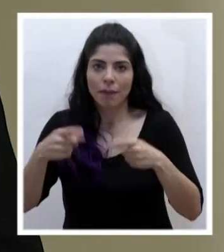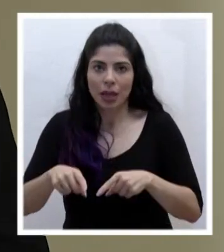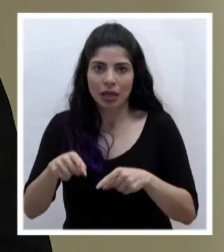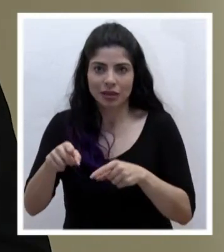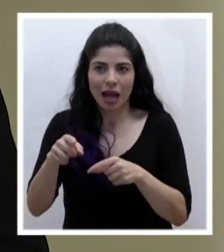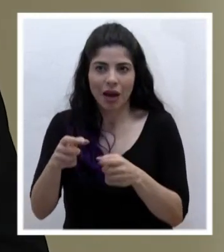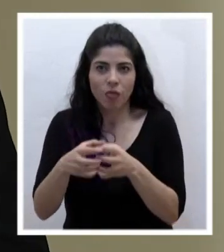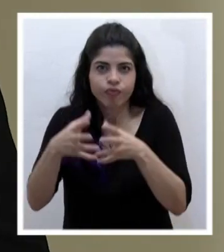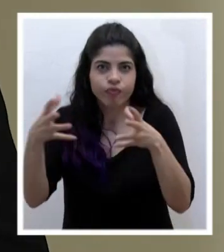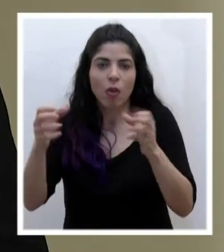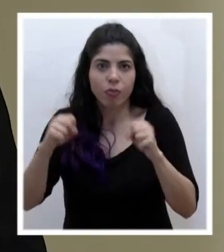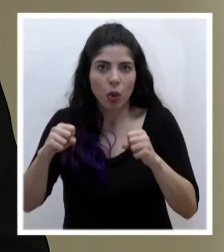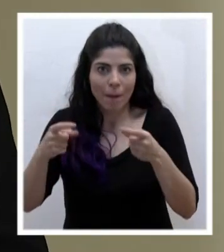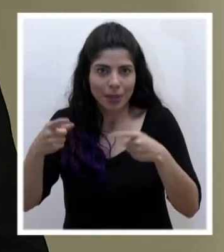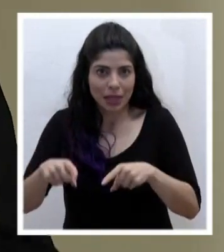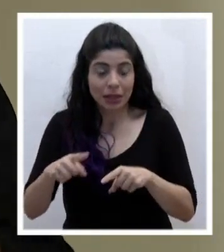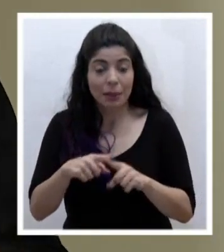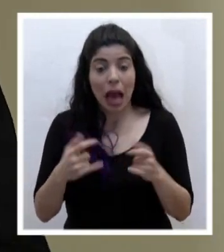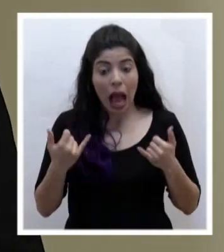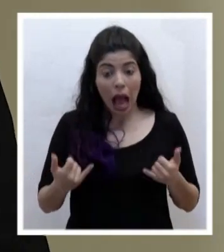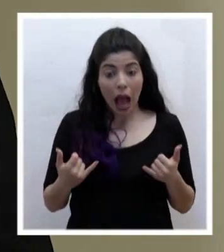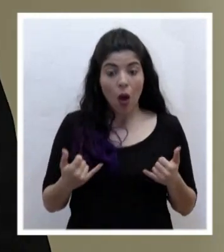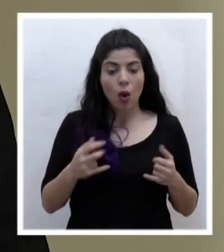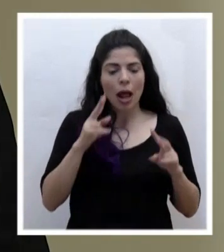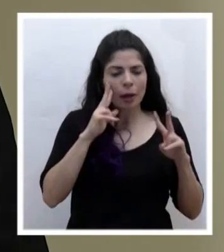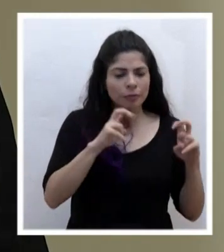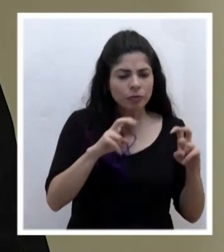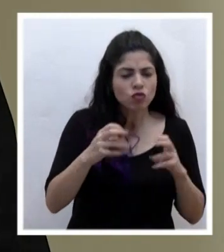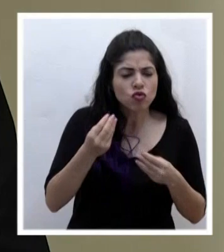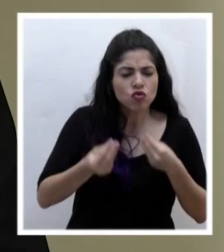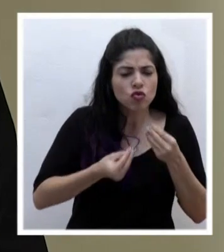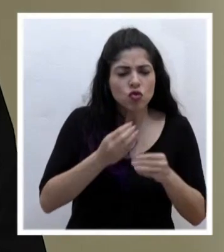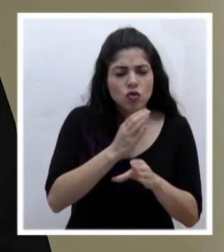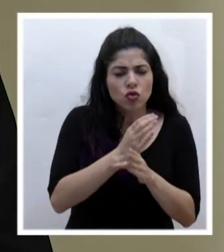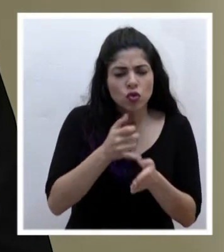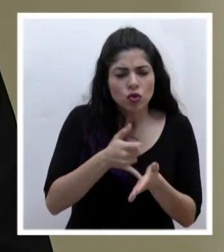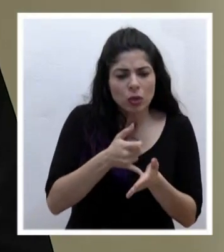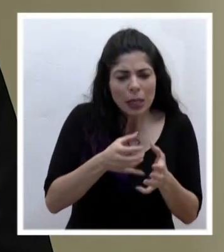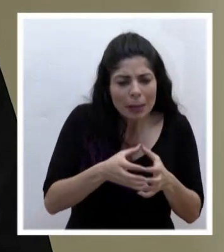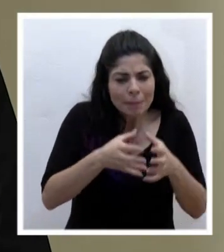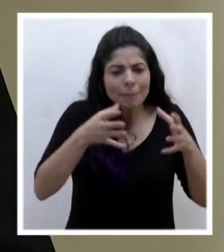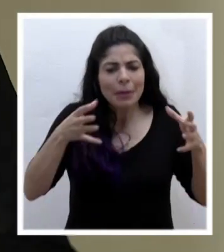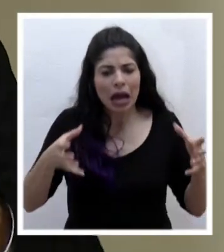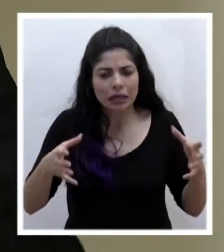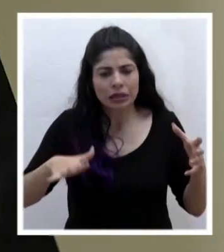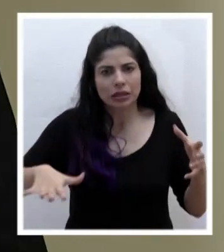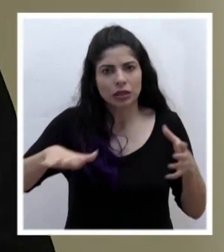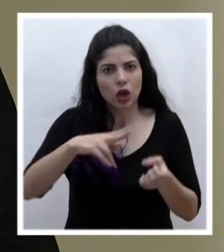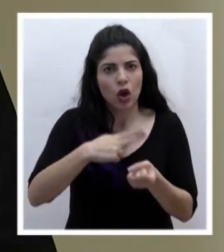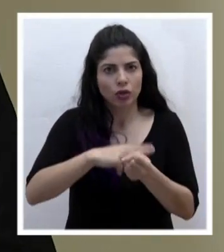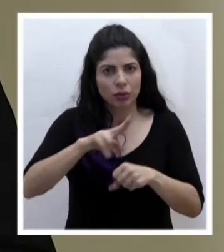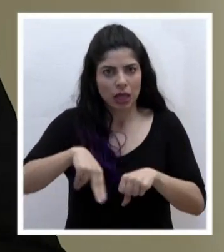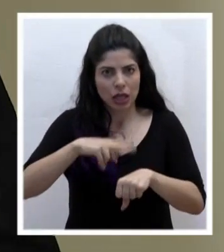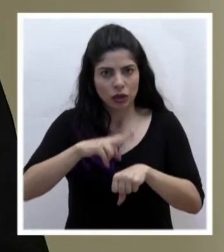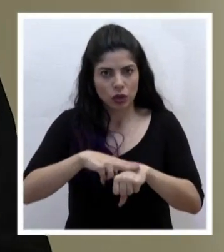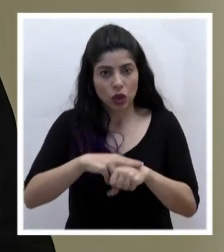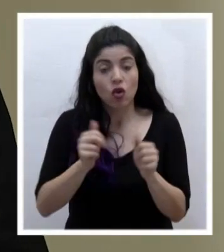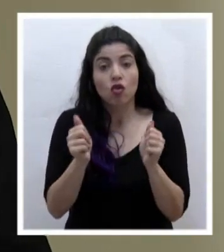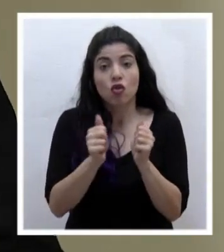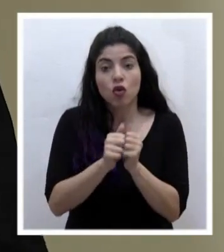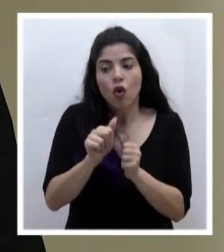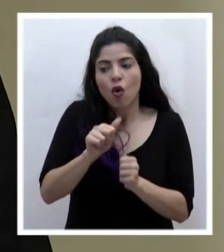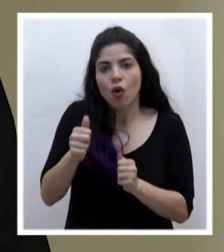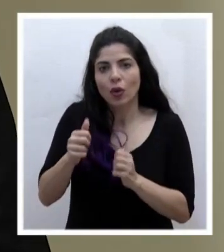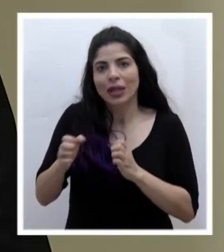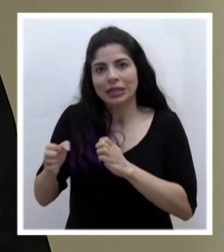Actualmente estamos analizando una expansión de los servicios de cuidados intensivos en los hospitales nacionales, en conjunto con otras